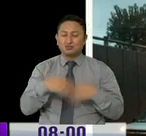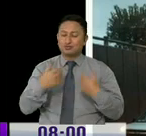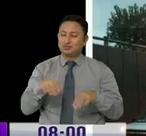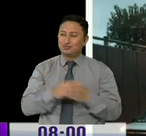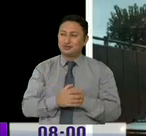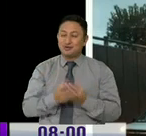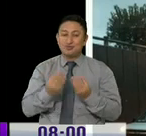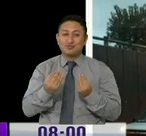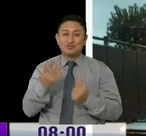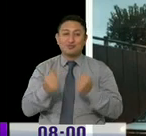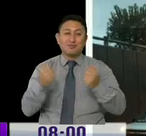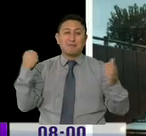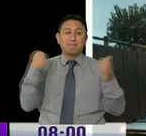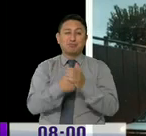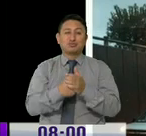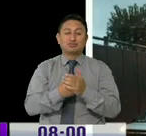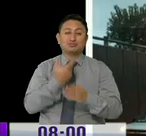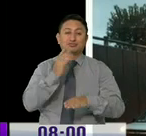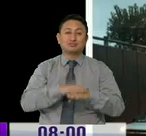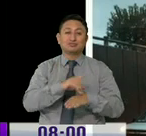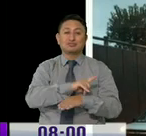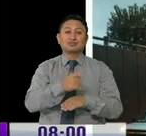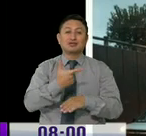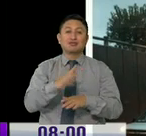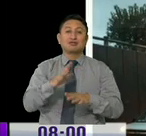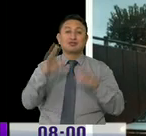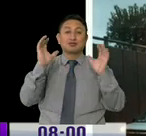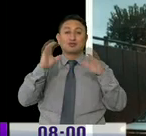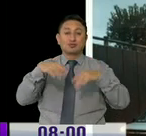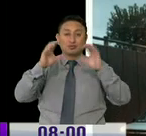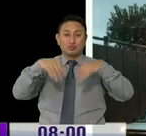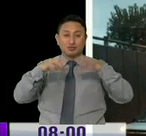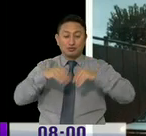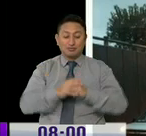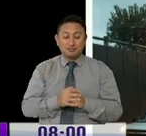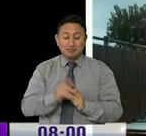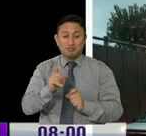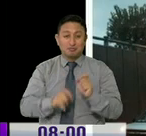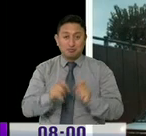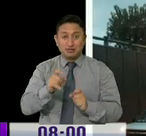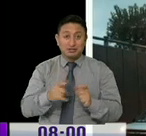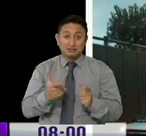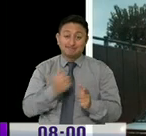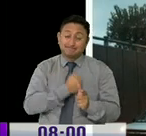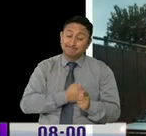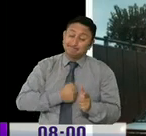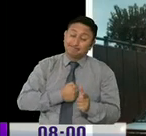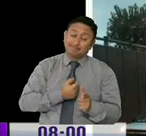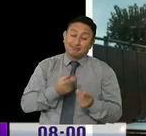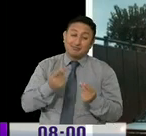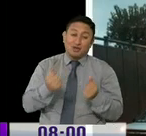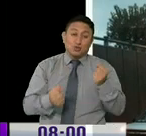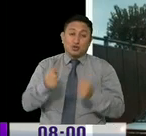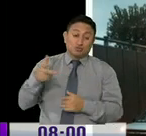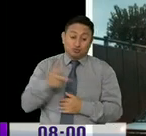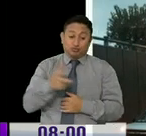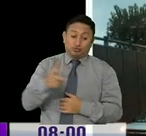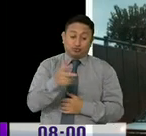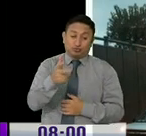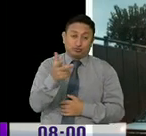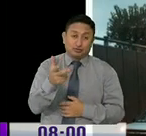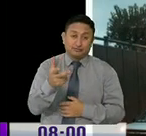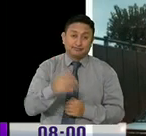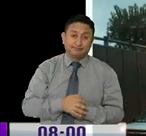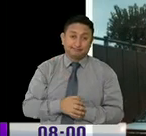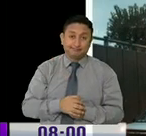viernes de accidentes, producto evidentemente de la calzada. Está mojada y lamentablemente pues somos nosotros los